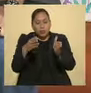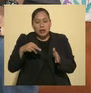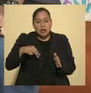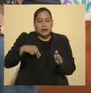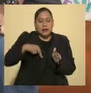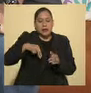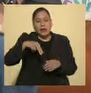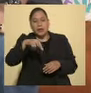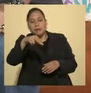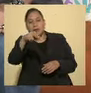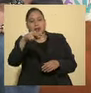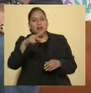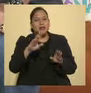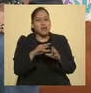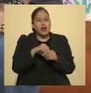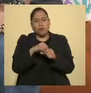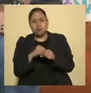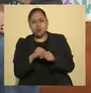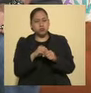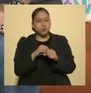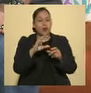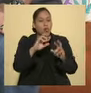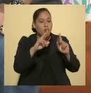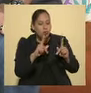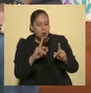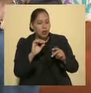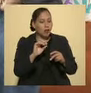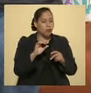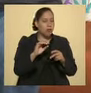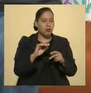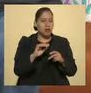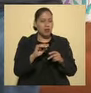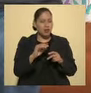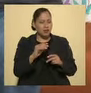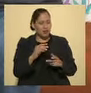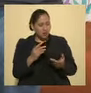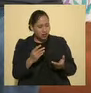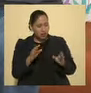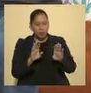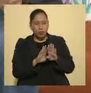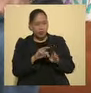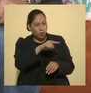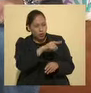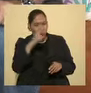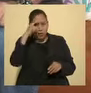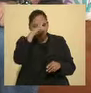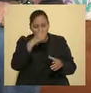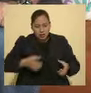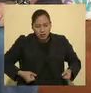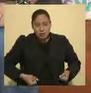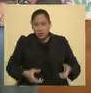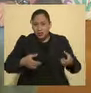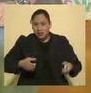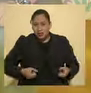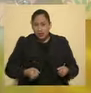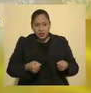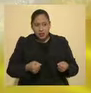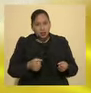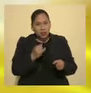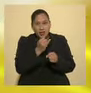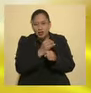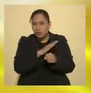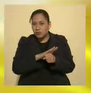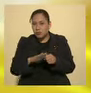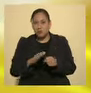banqueta de la ciudad, porque están reventadas, porque están rotas, pues no quiero pensar lo que puede ser para ti, ¿no? O porque, es imposible. O